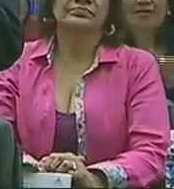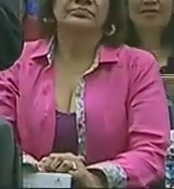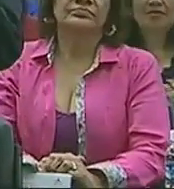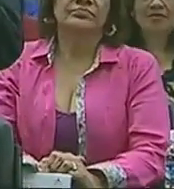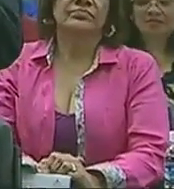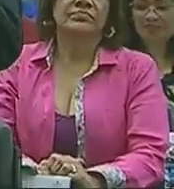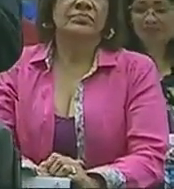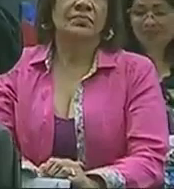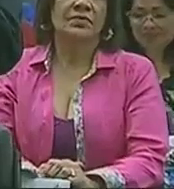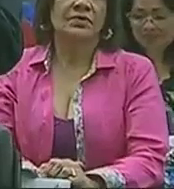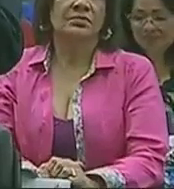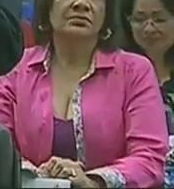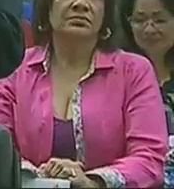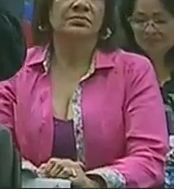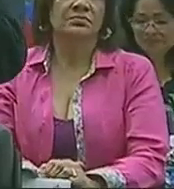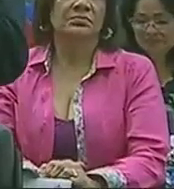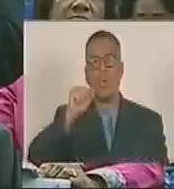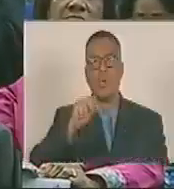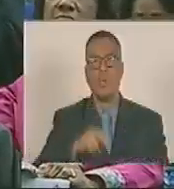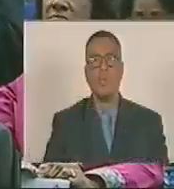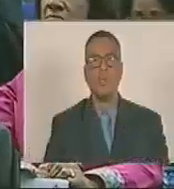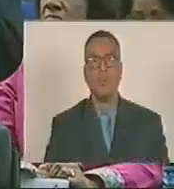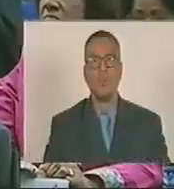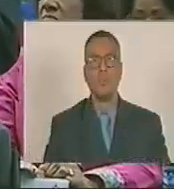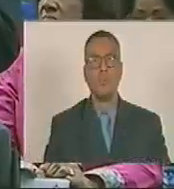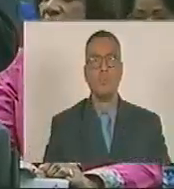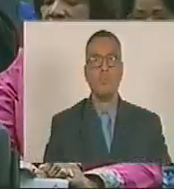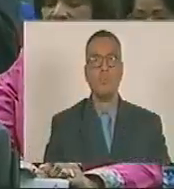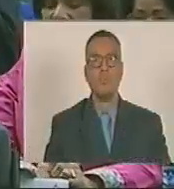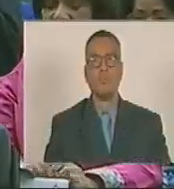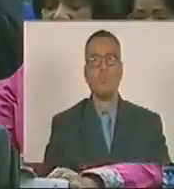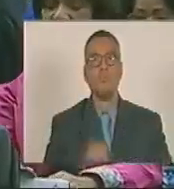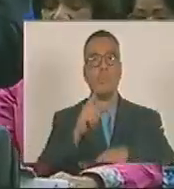de Vietnam vinieron las sanciones